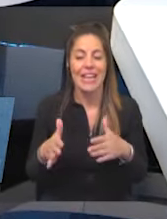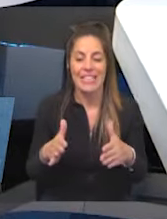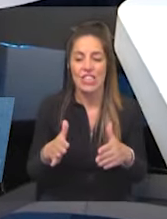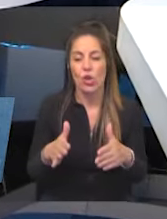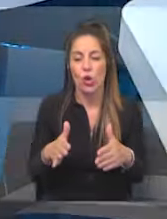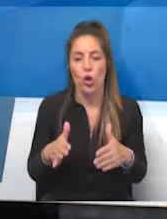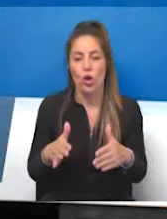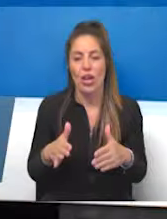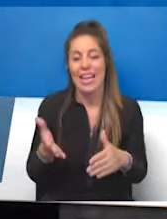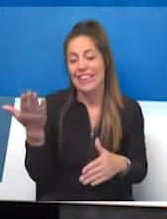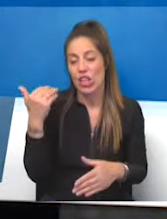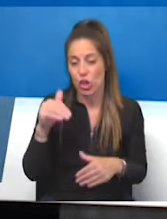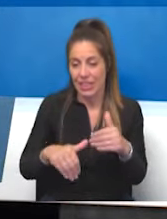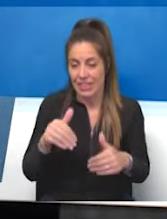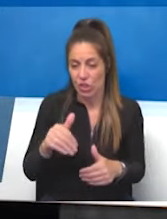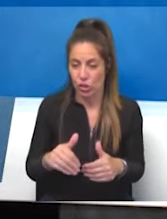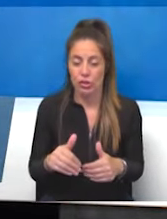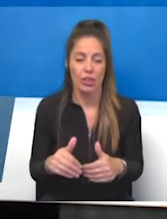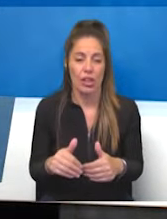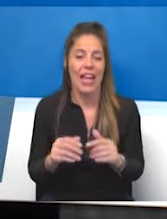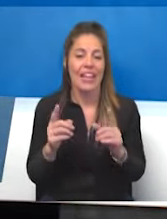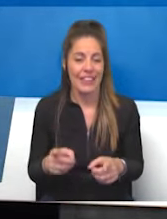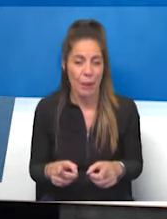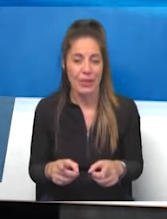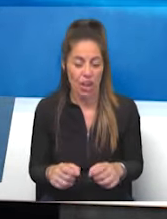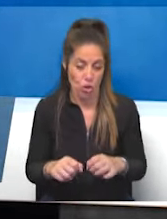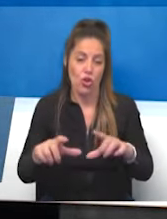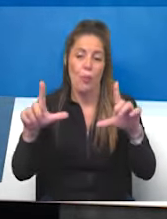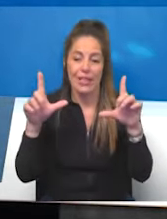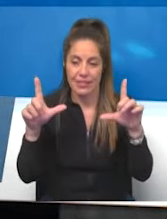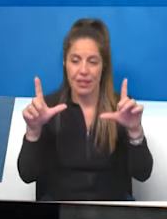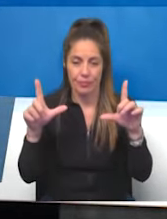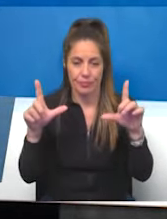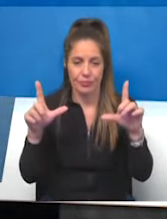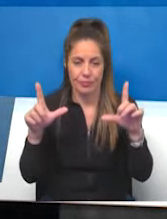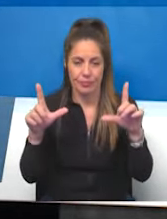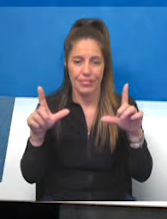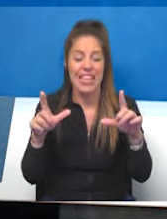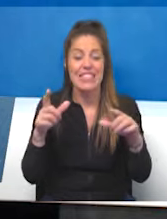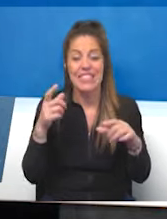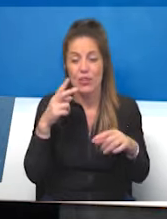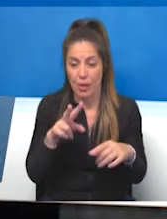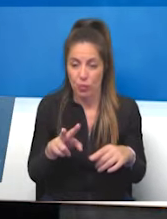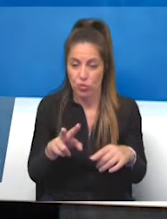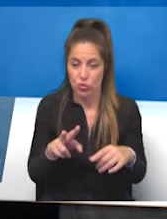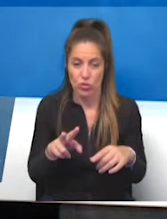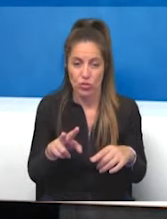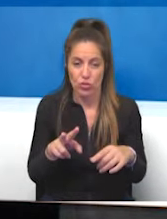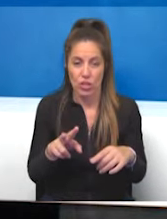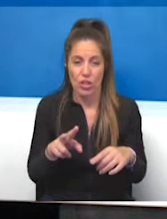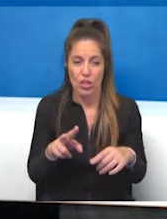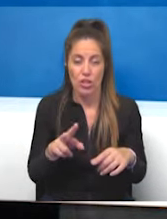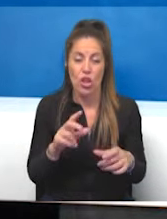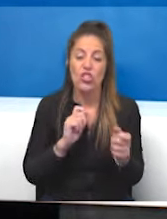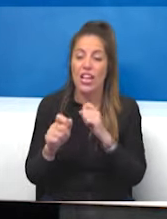había votado en la anterior elección también con sorpresa si consideramos si consideramos lo que